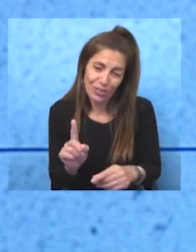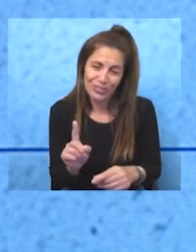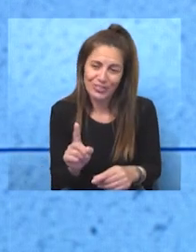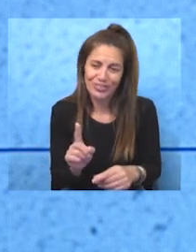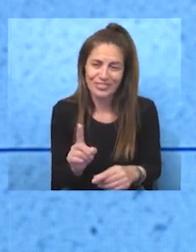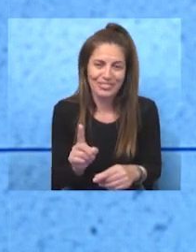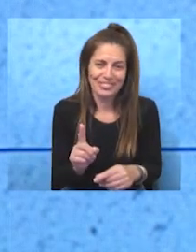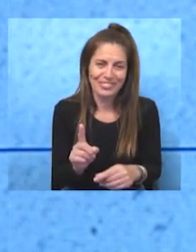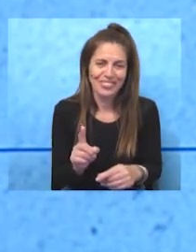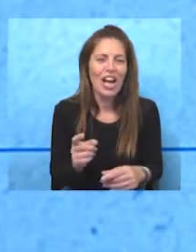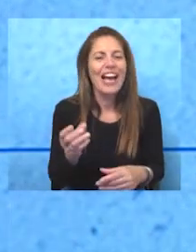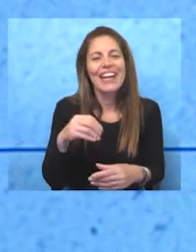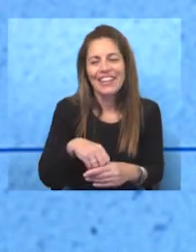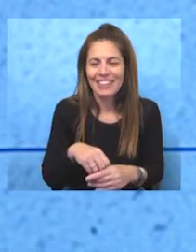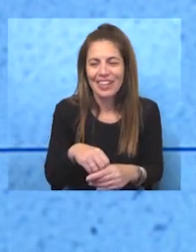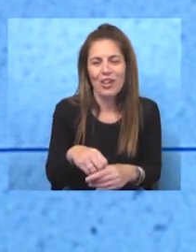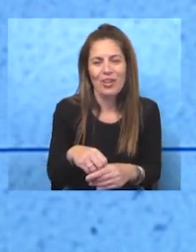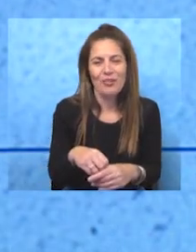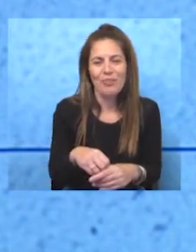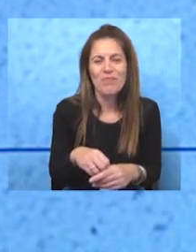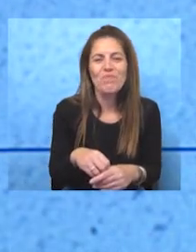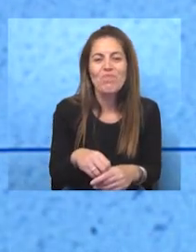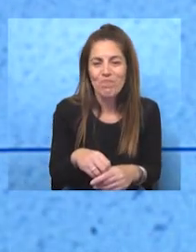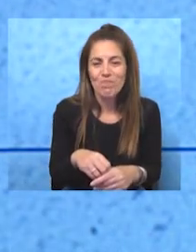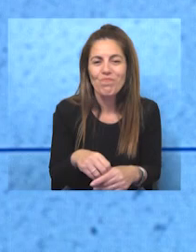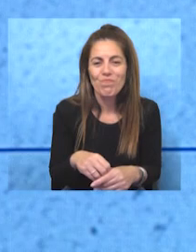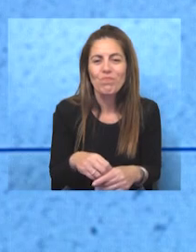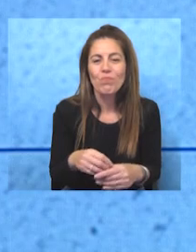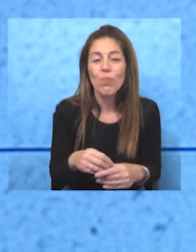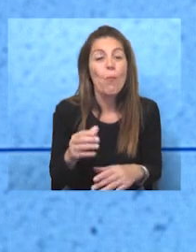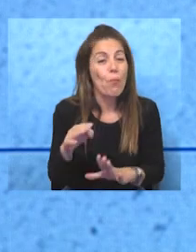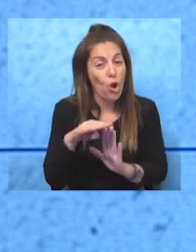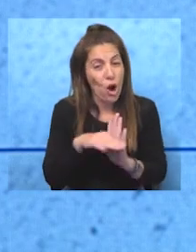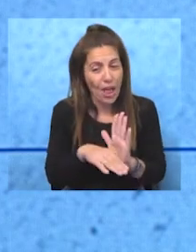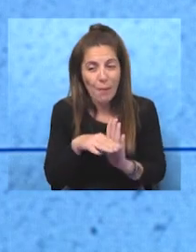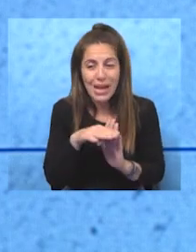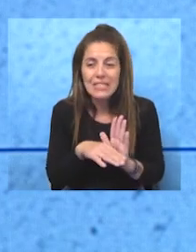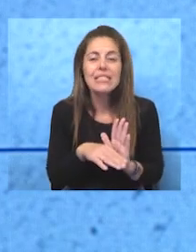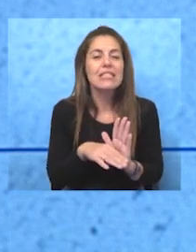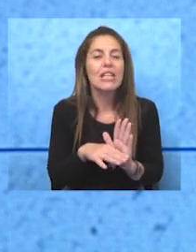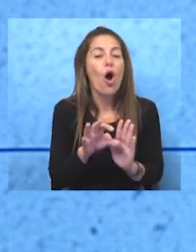no entran mucho muchos programas